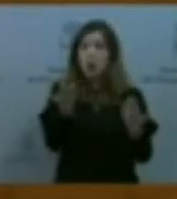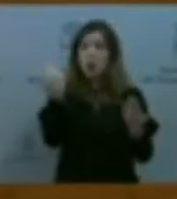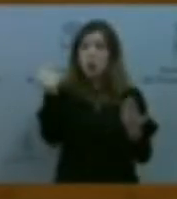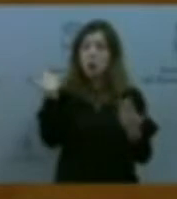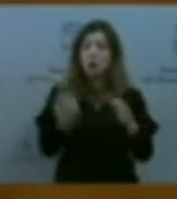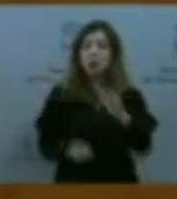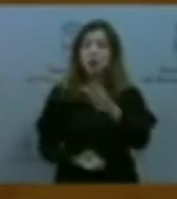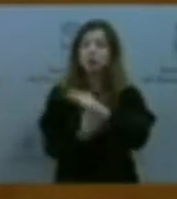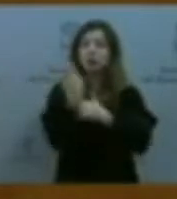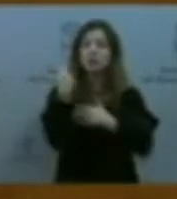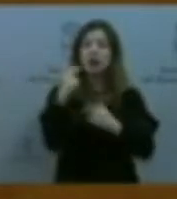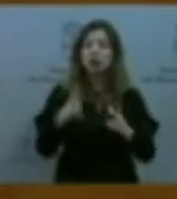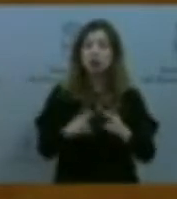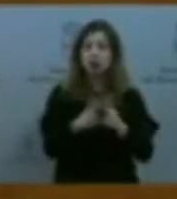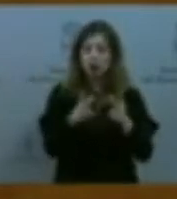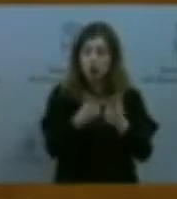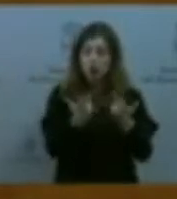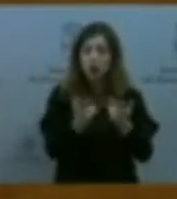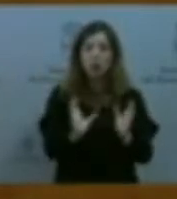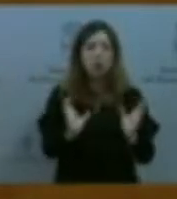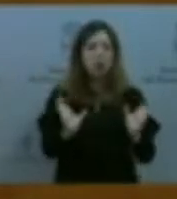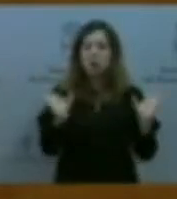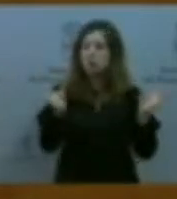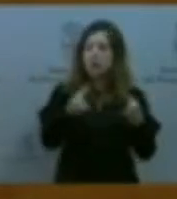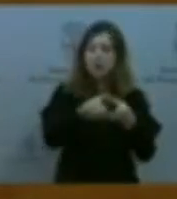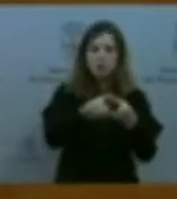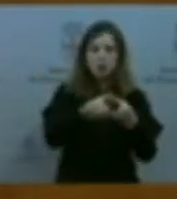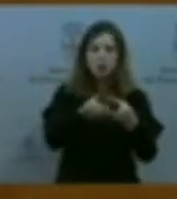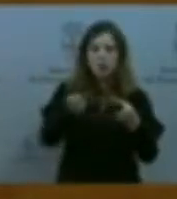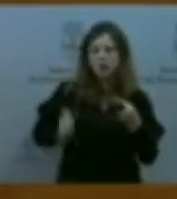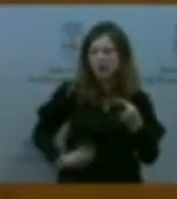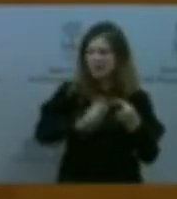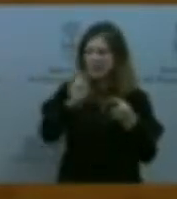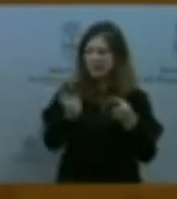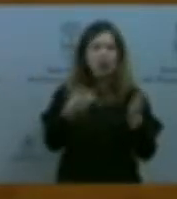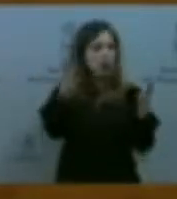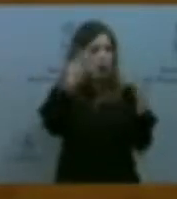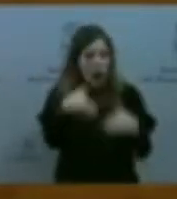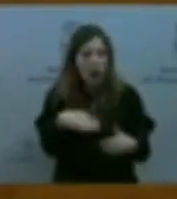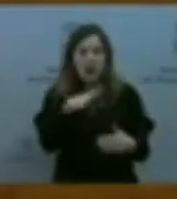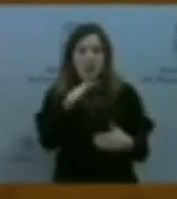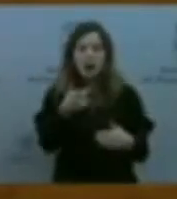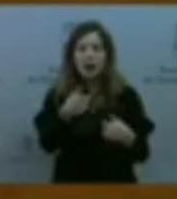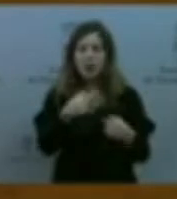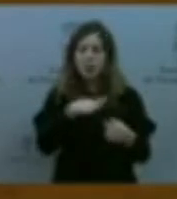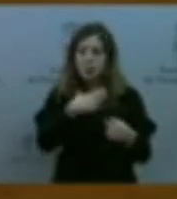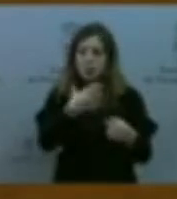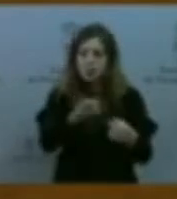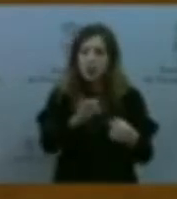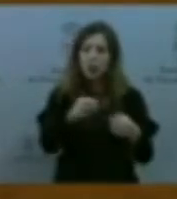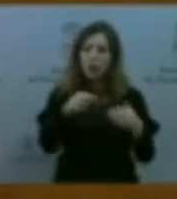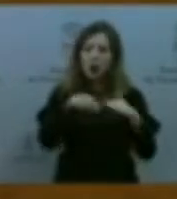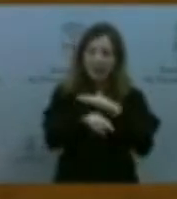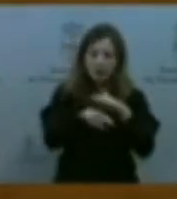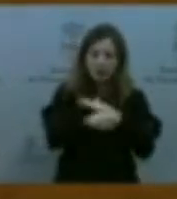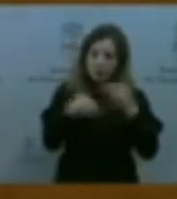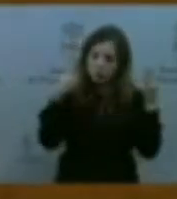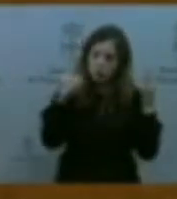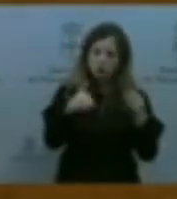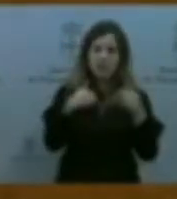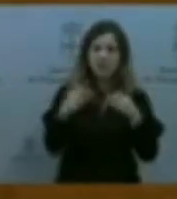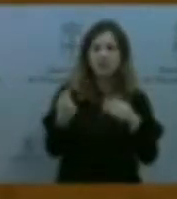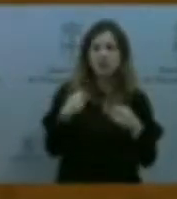equipo multidisciplinar que esté dirigido a la gestión del salario social, ni tampoco